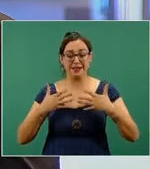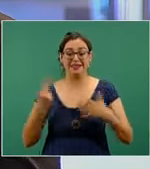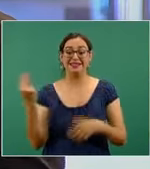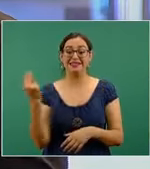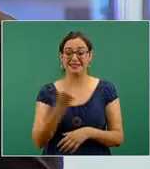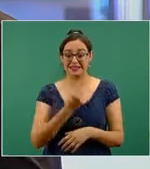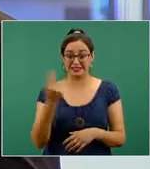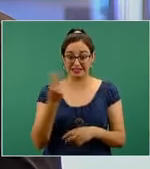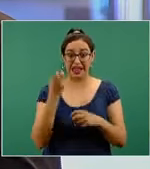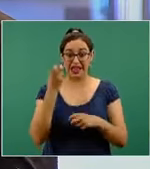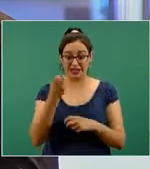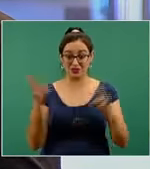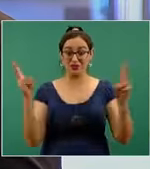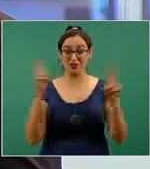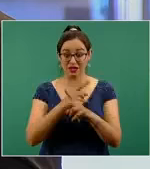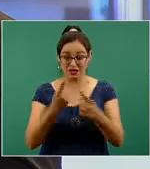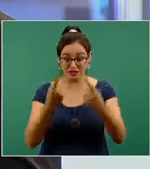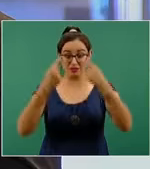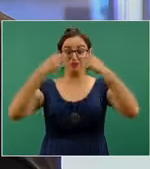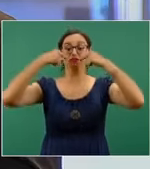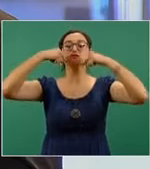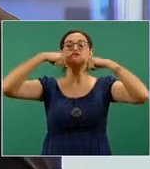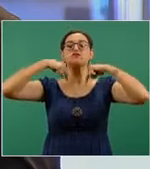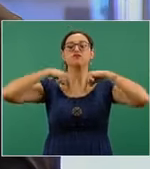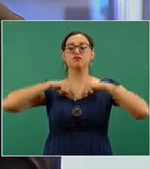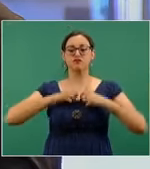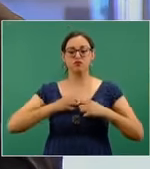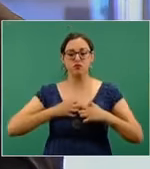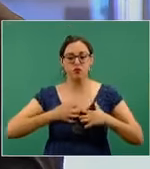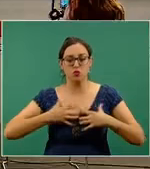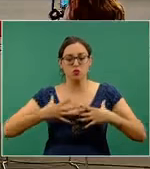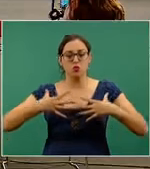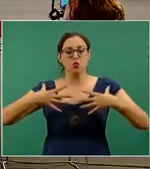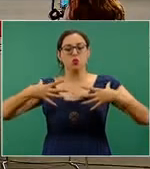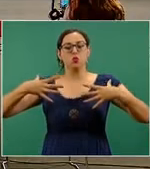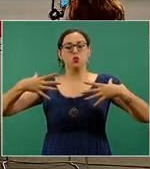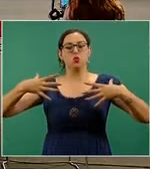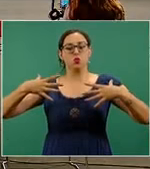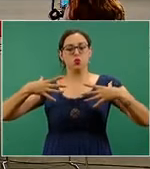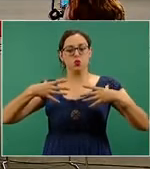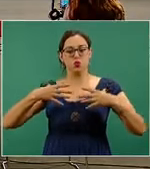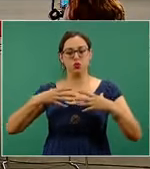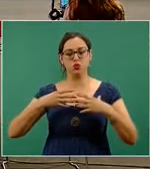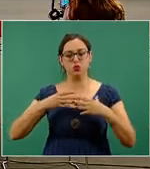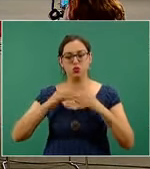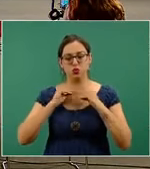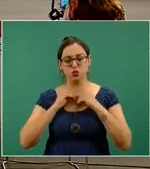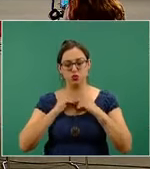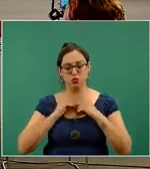el oxígeno a través del aire ingrese a los pulmones se llenen y logren su